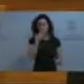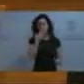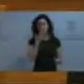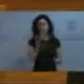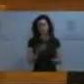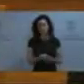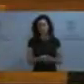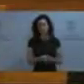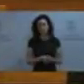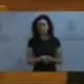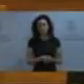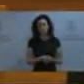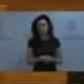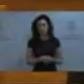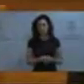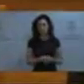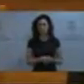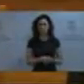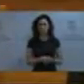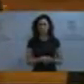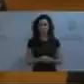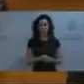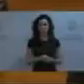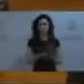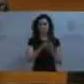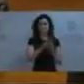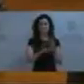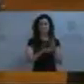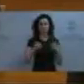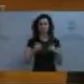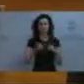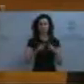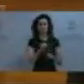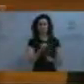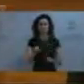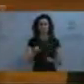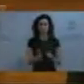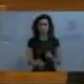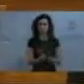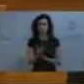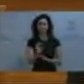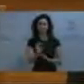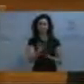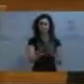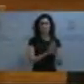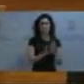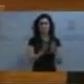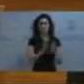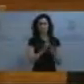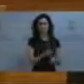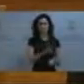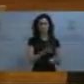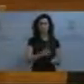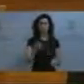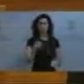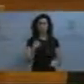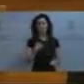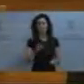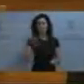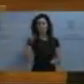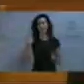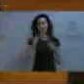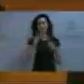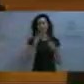efectivamente sí, ese marco ya está y va a salir la semana que viene o tiene programada una reunión que ya tenía programada de hace 7